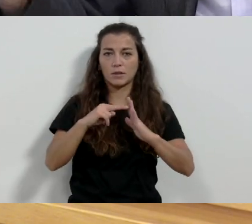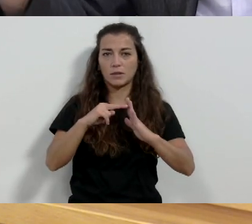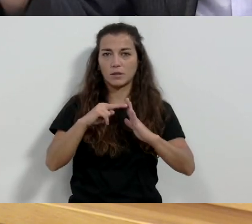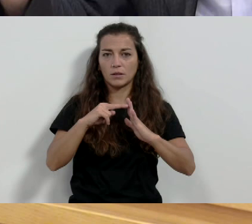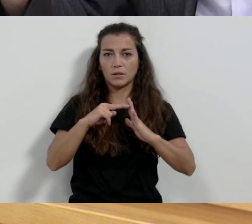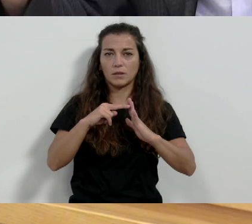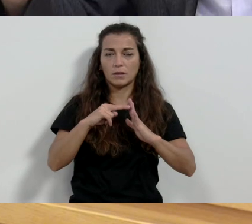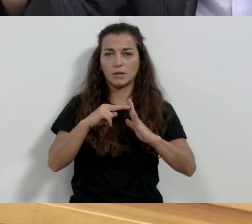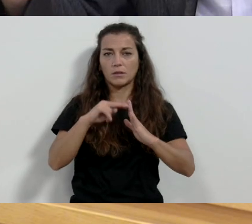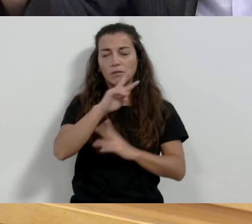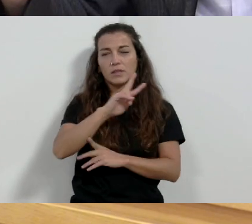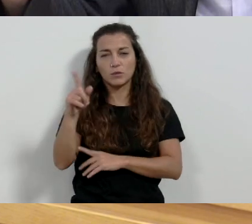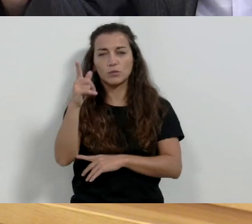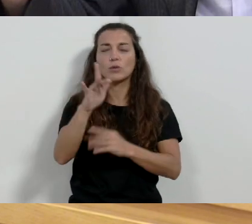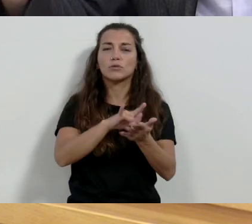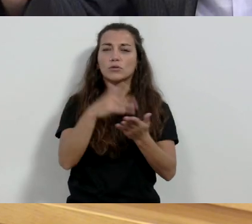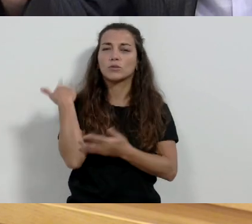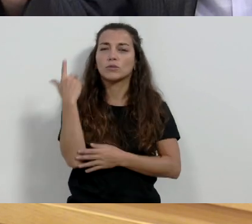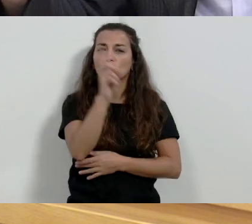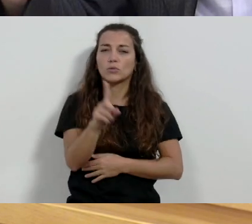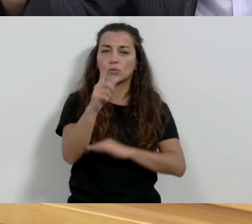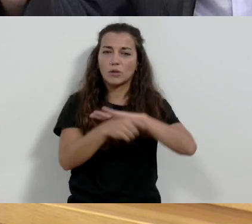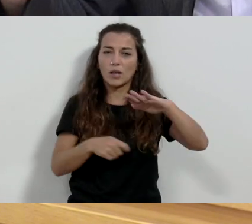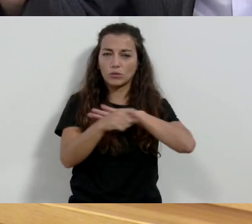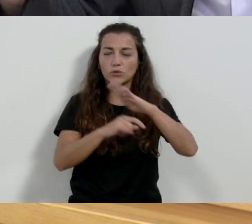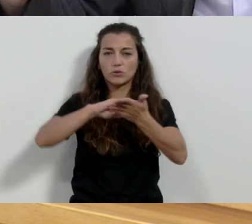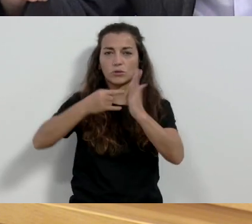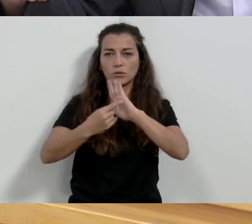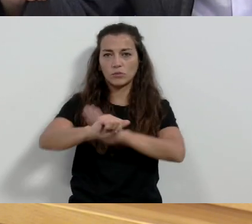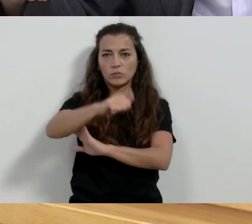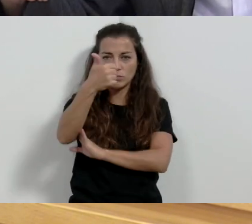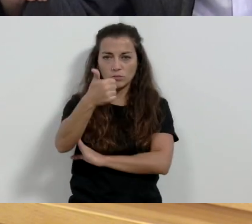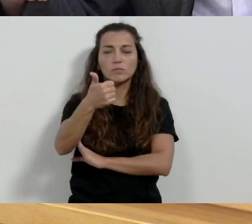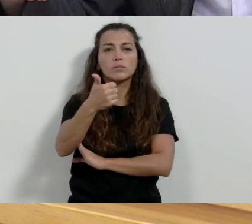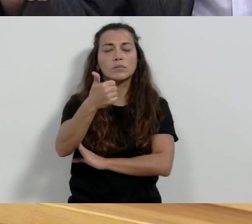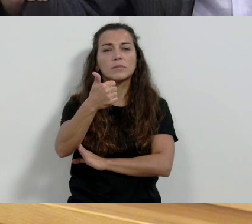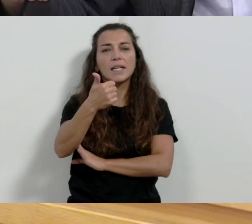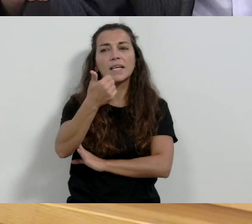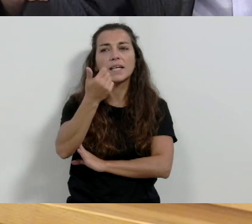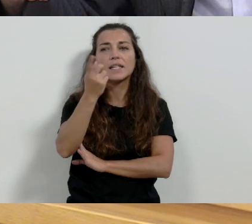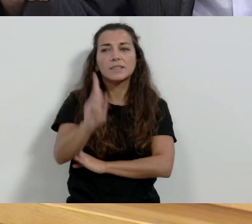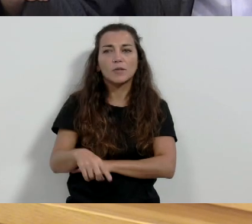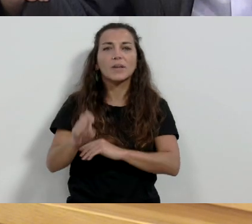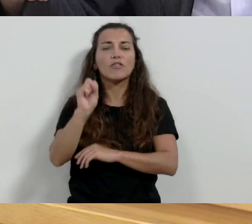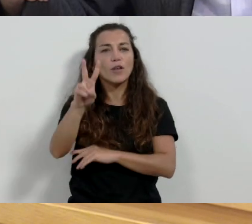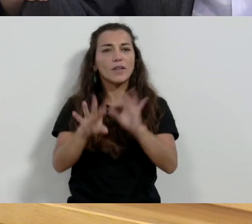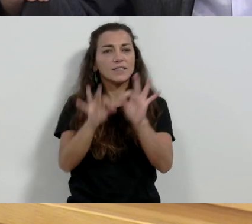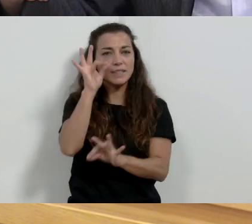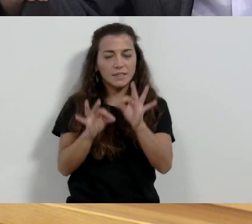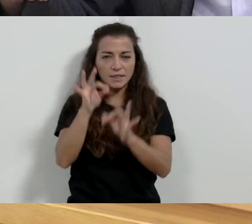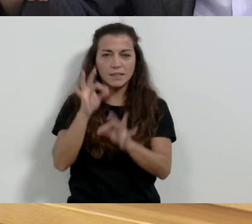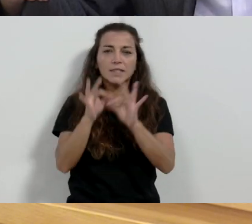sesión de la Junta de Gobierno del pasado 1 de agosto se aprobó el proyecto y el 12 de septiembre